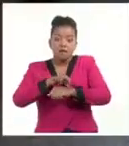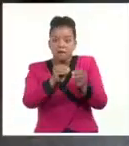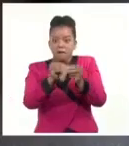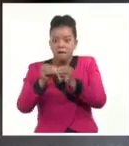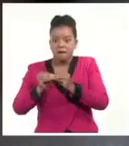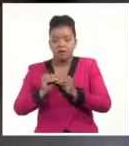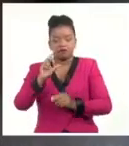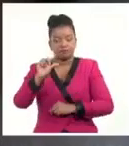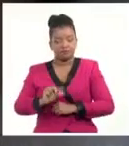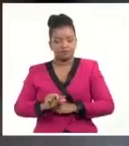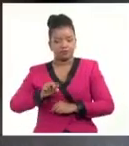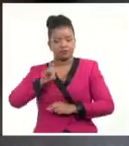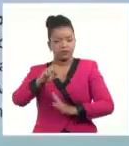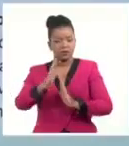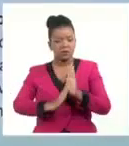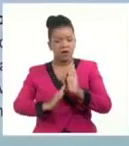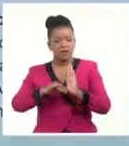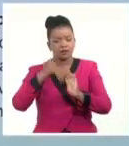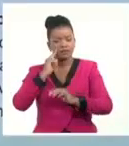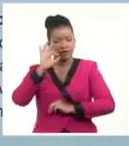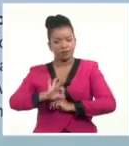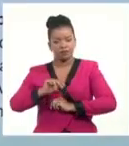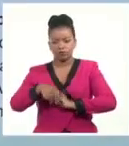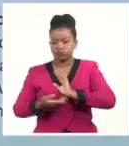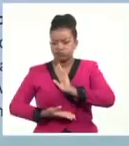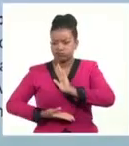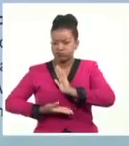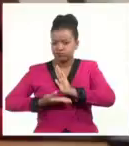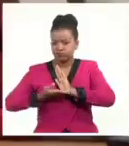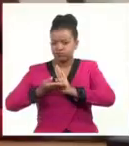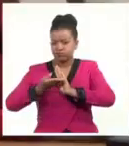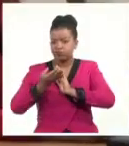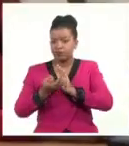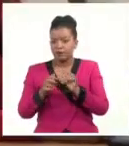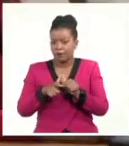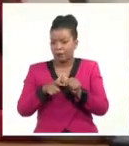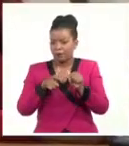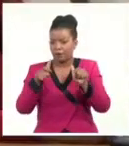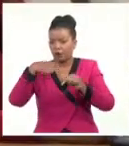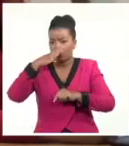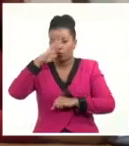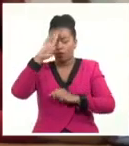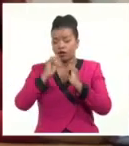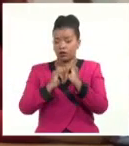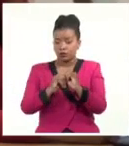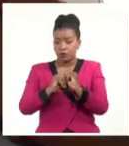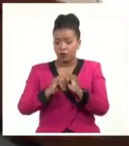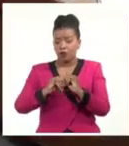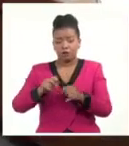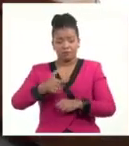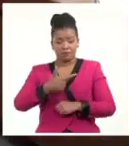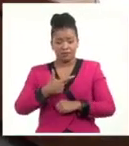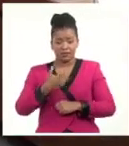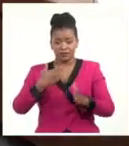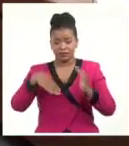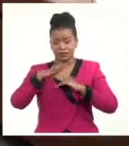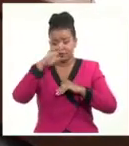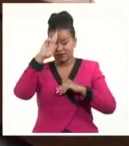En los últimos meses, la tasa de incidencia del dengue ha ido en ascenso en el país y según informó la viceministra primera de Salud